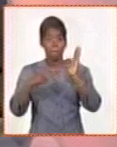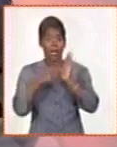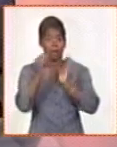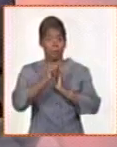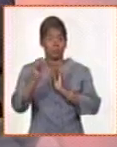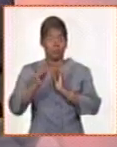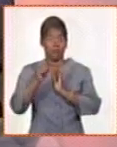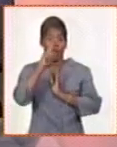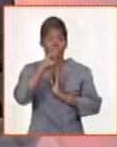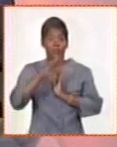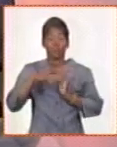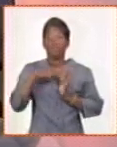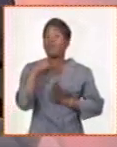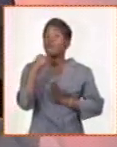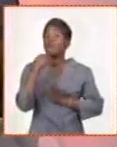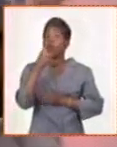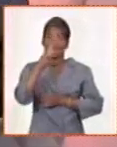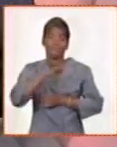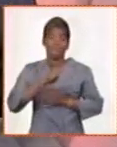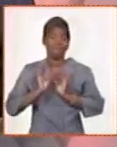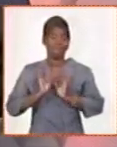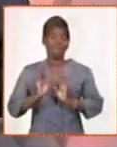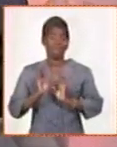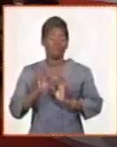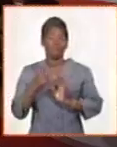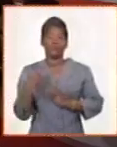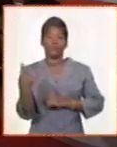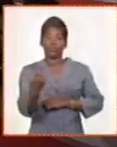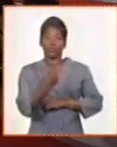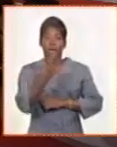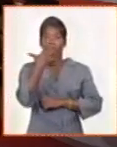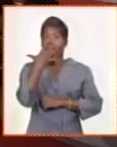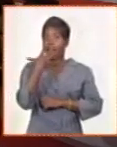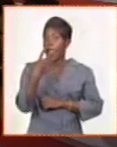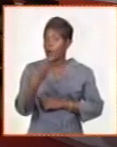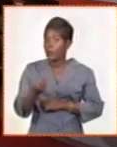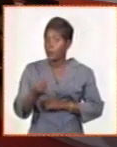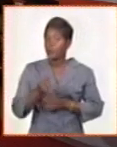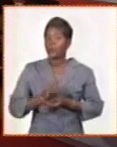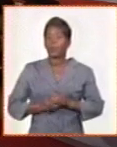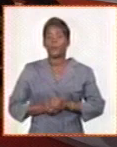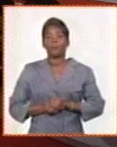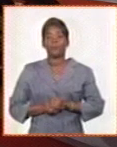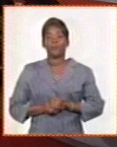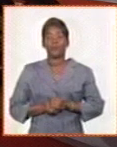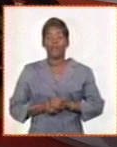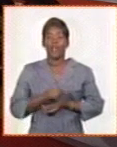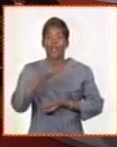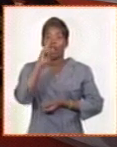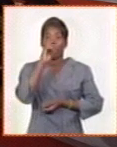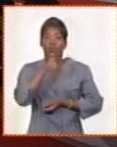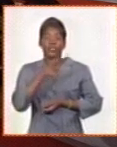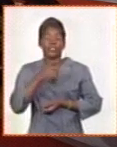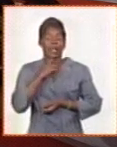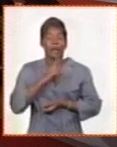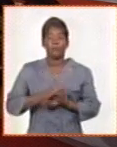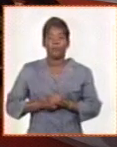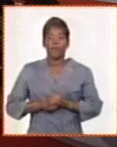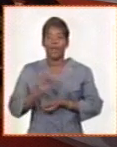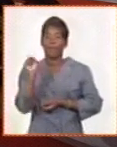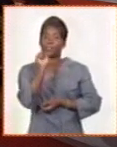infantiles. Además, no saben proyectar. O sea, ¿cómo hacerle los cubillas? El audio, no, el